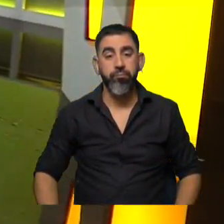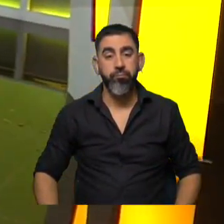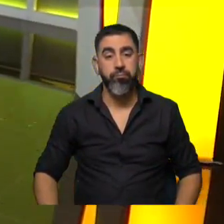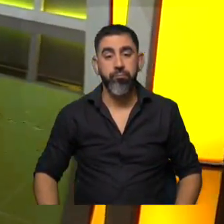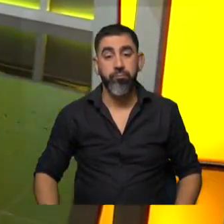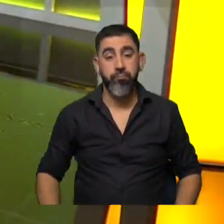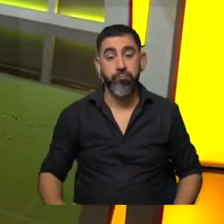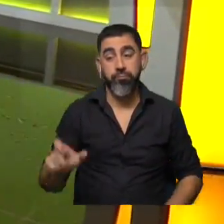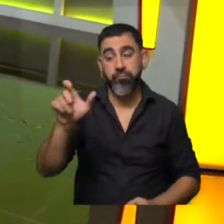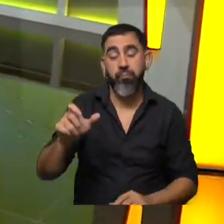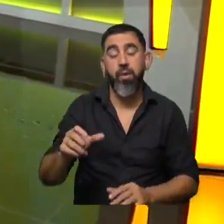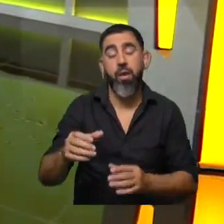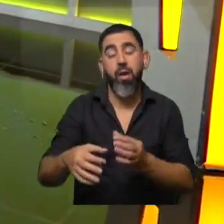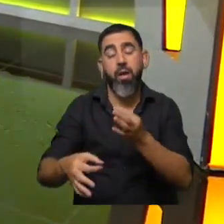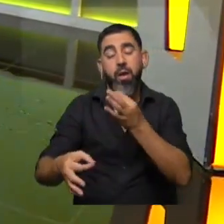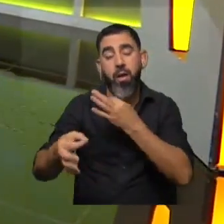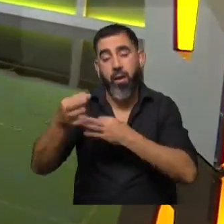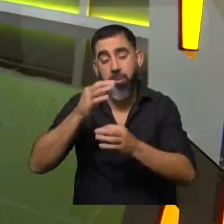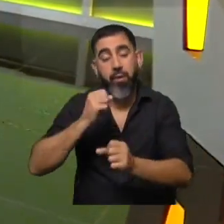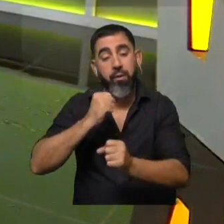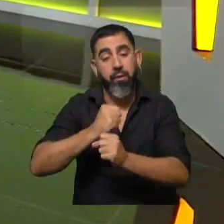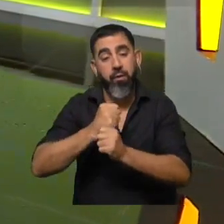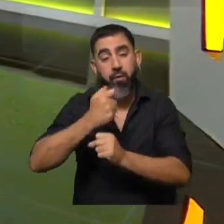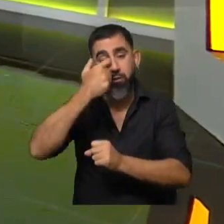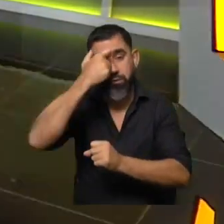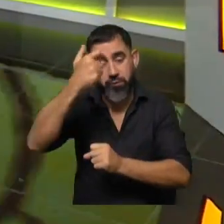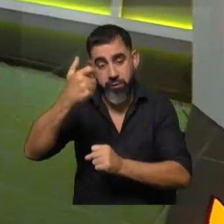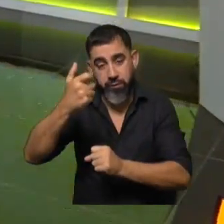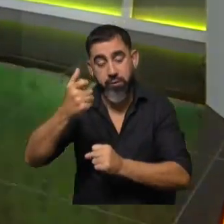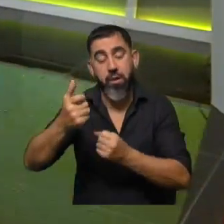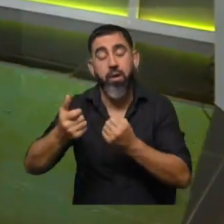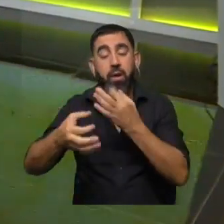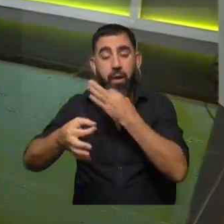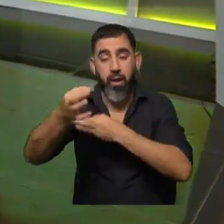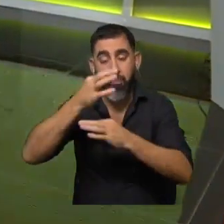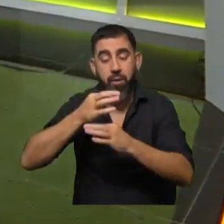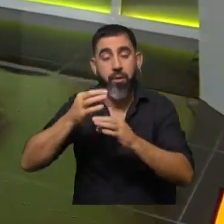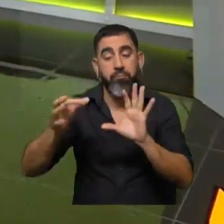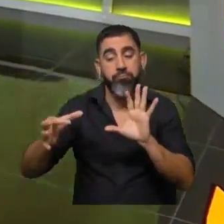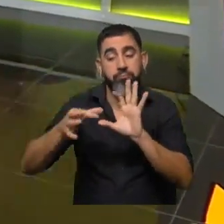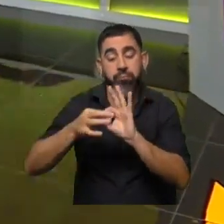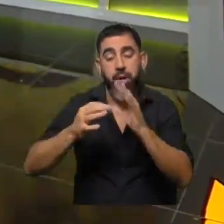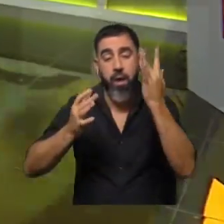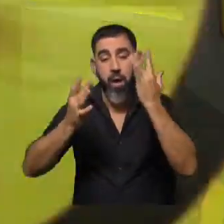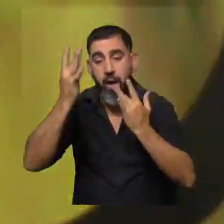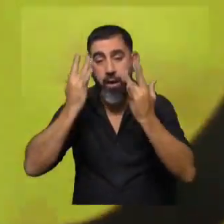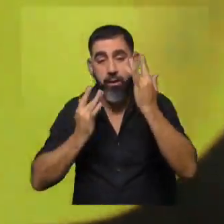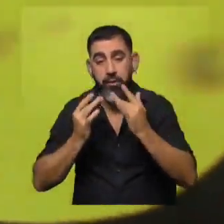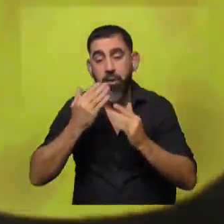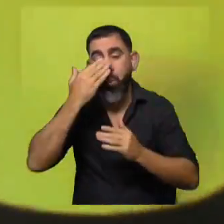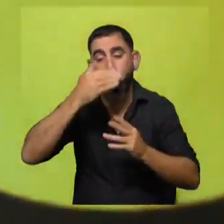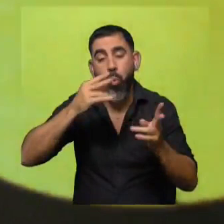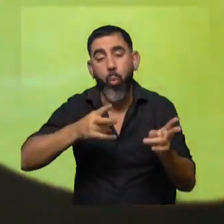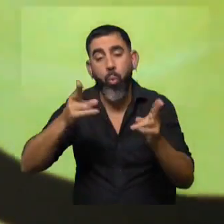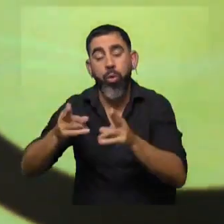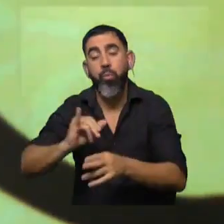Ignacio Sanguinetti nos habló de su trabajo en la ciencia, nos habló de su vínculo con las artes y en este último tramo